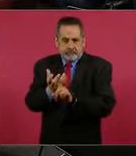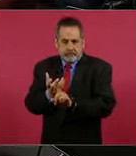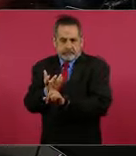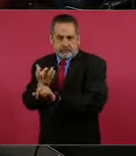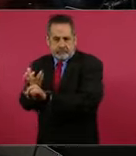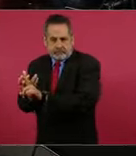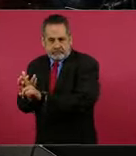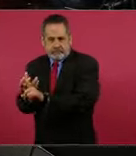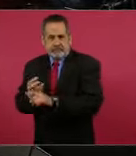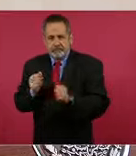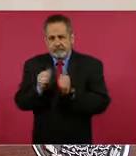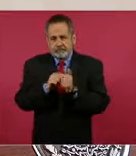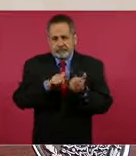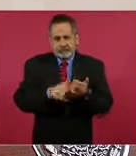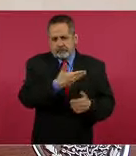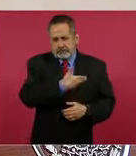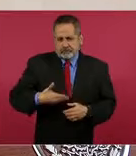Los que los